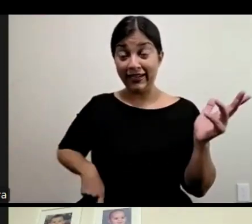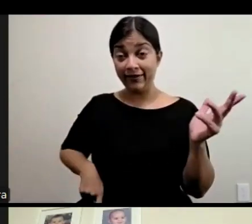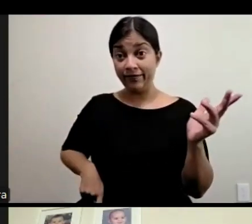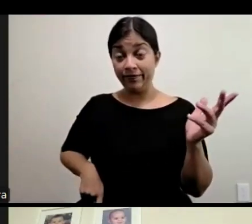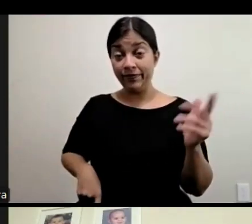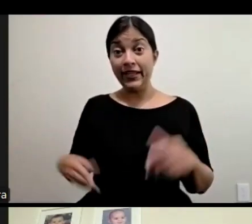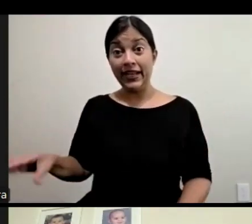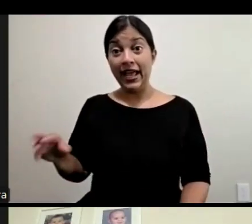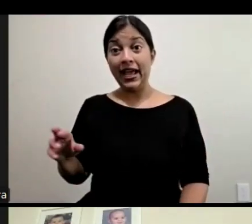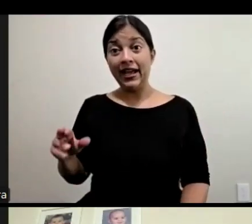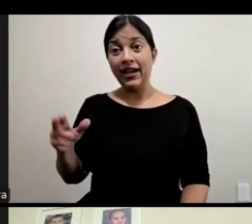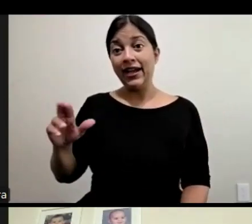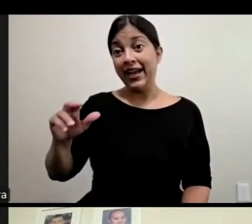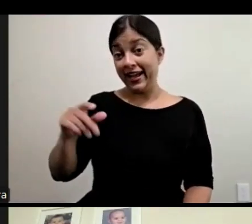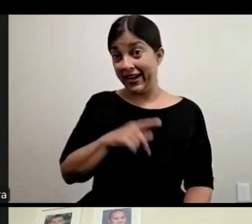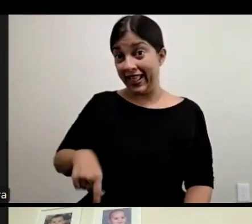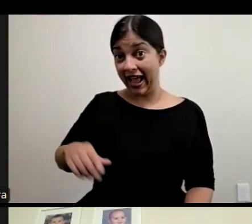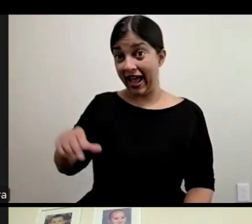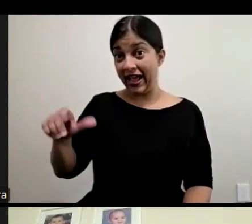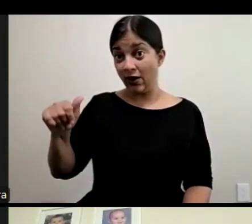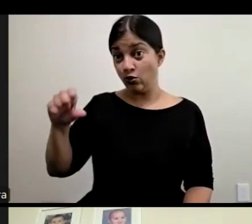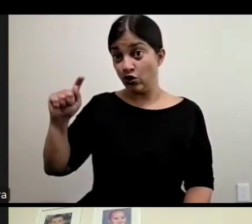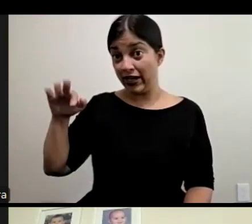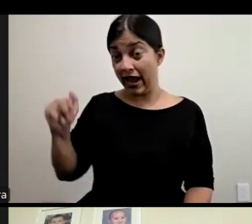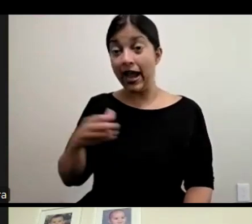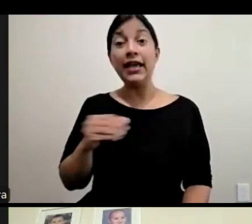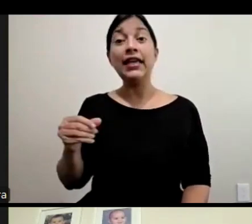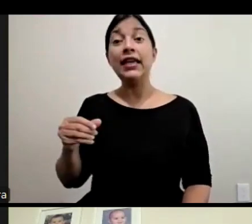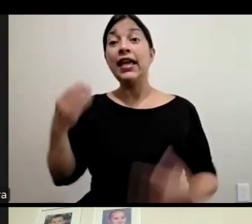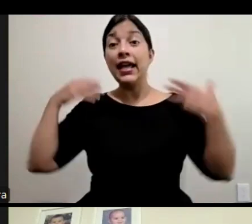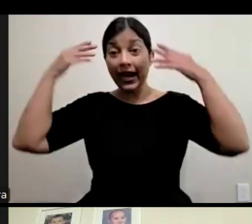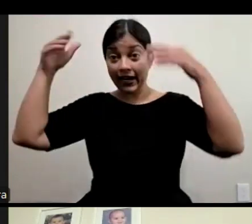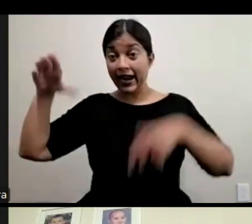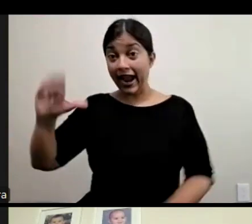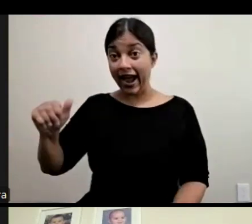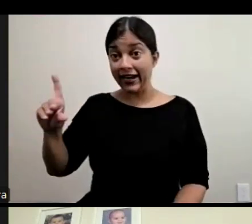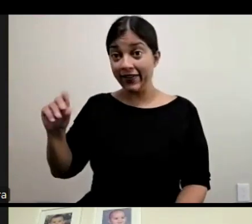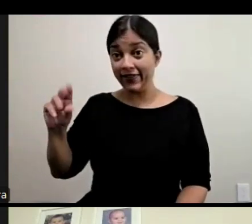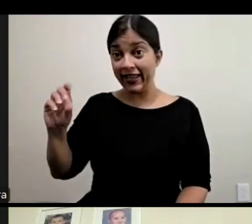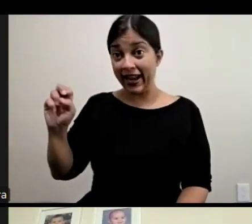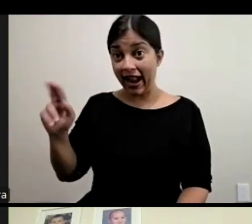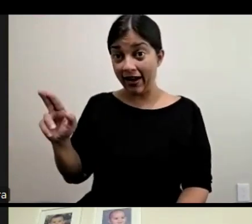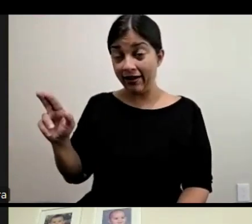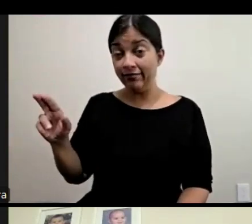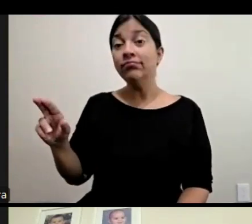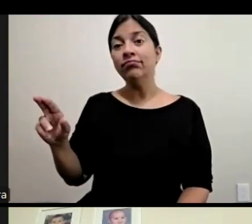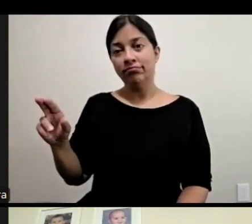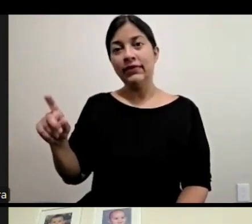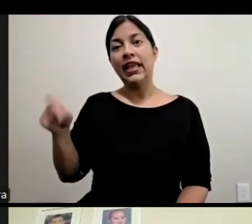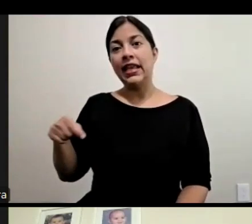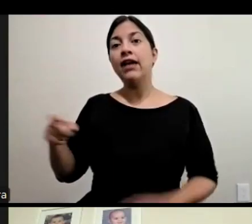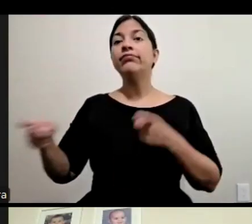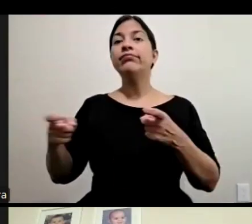la regente y el cardenal Mazarino era el primer ministro, vamos a decirlo, hasta que él tuviera mayoría de edad. ¿Y cómo